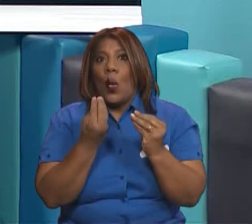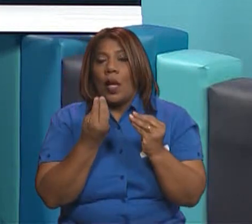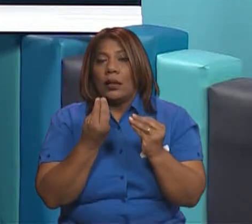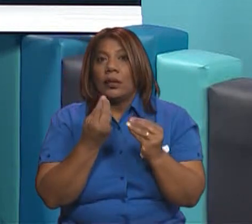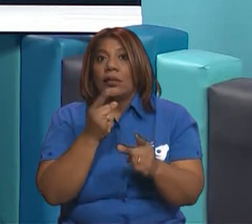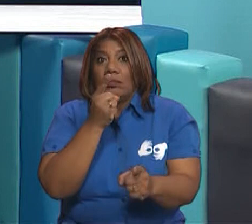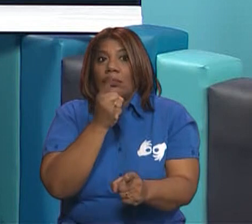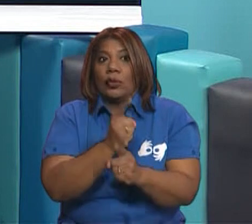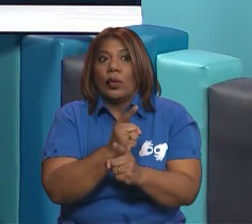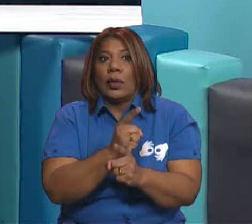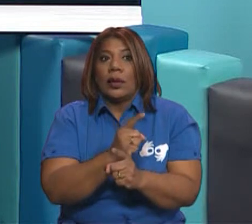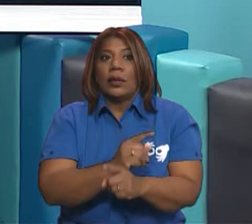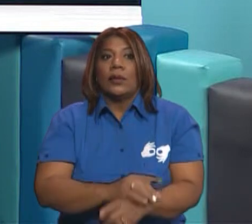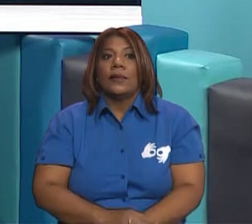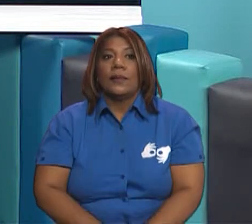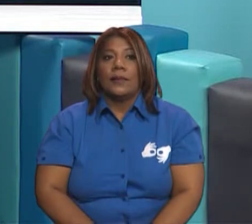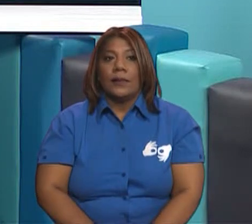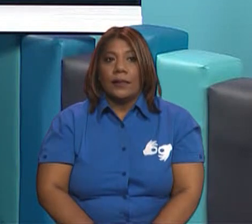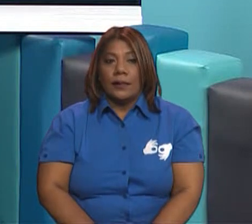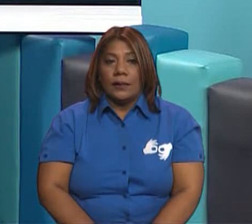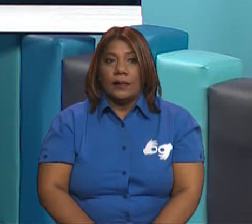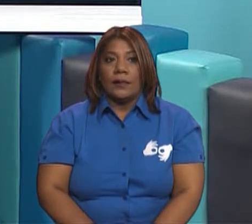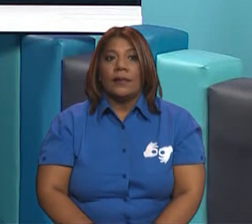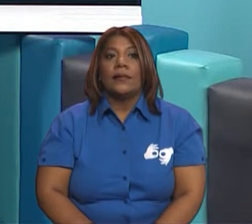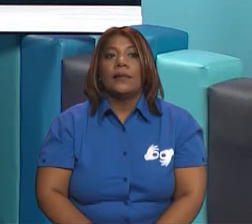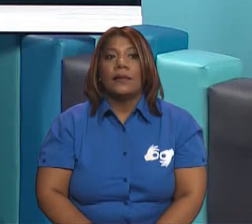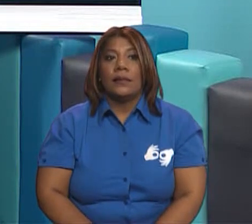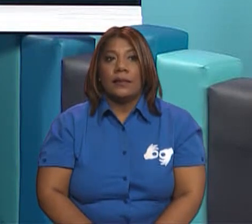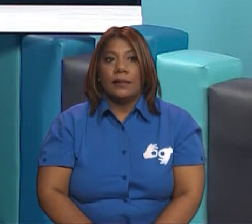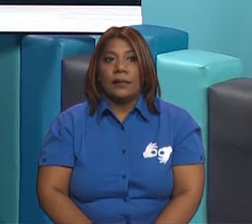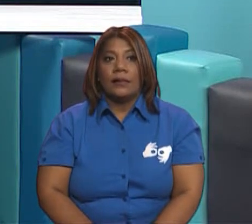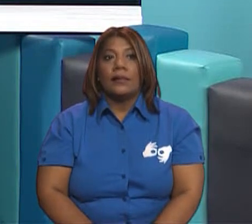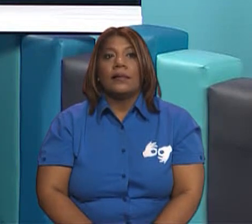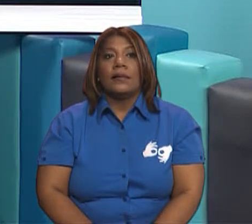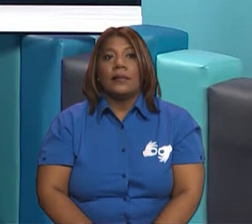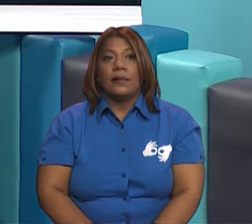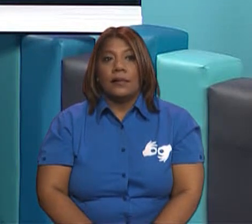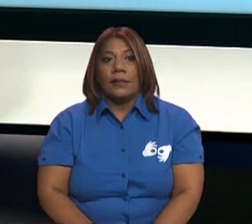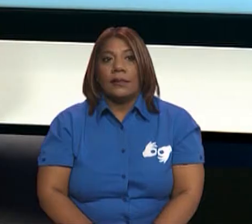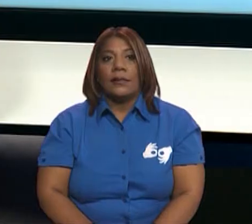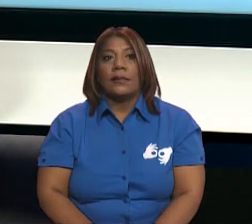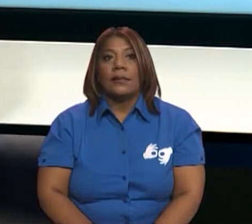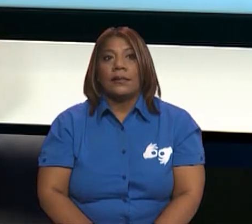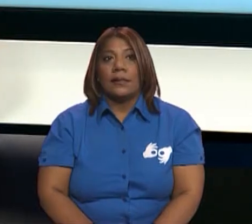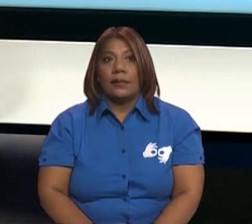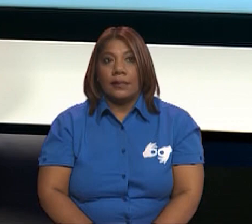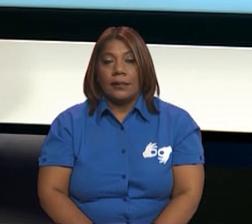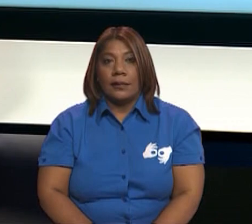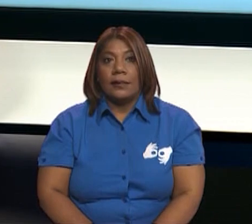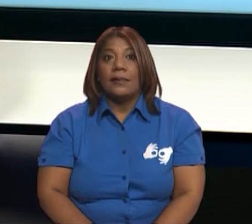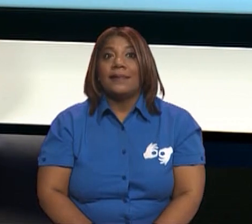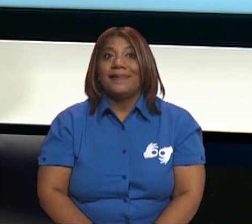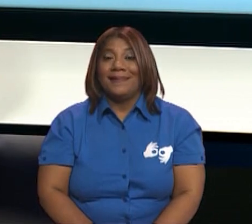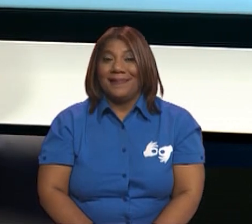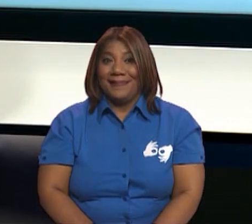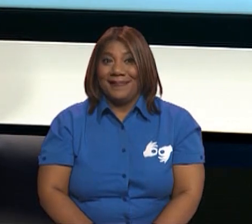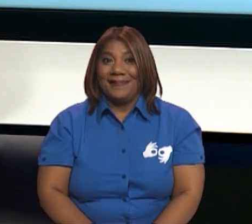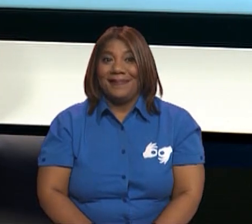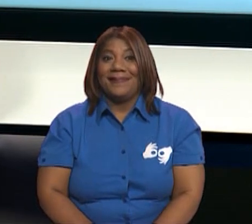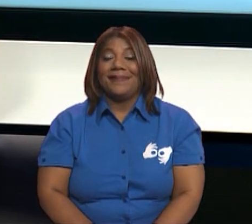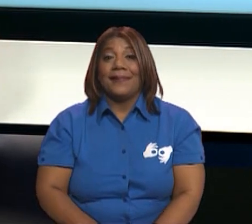apropiadamente. Entonces, yo lo colocaría aquí. Muy bien, me aseguro de que el lado